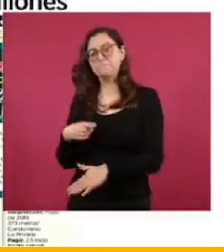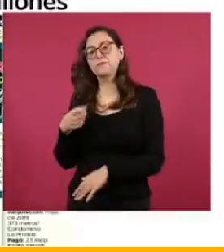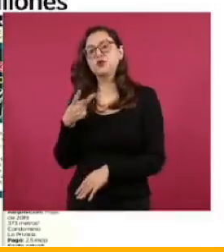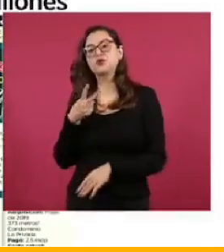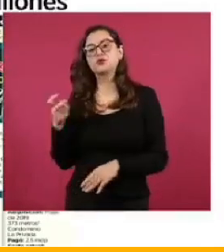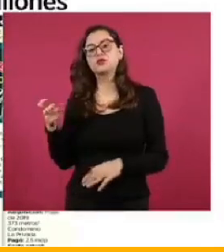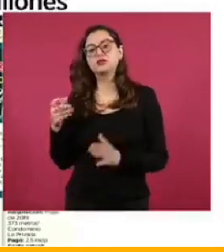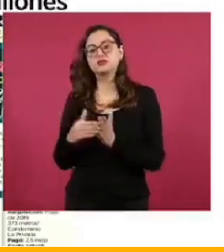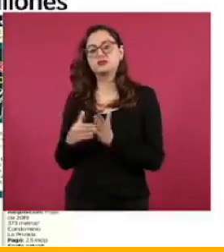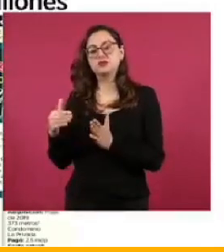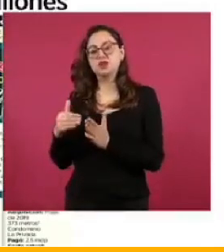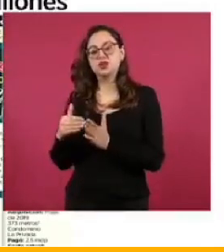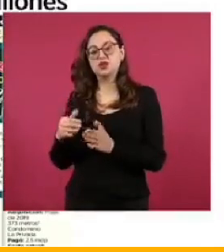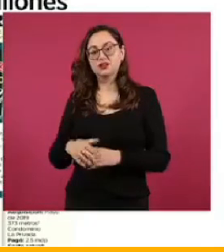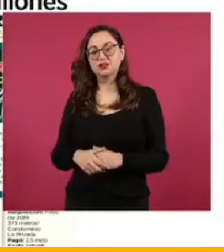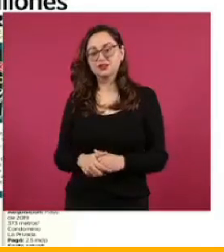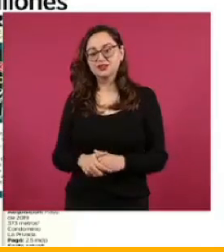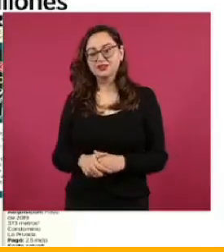Y como no